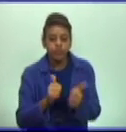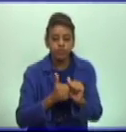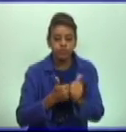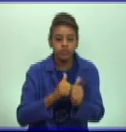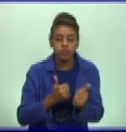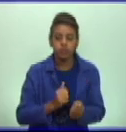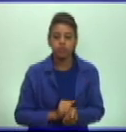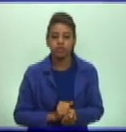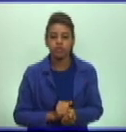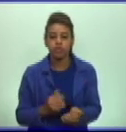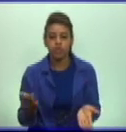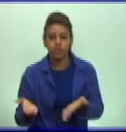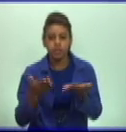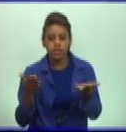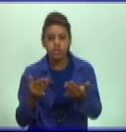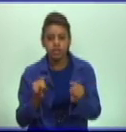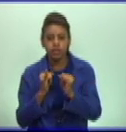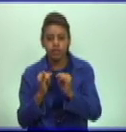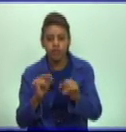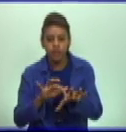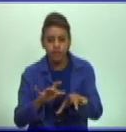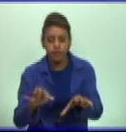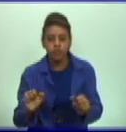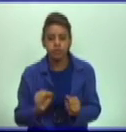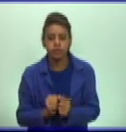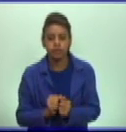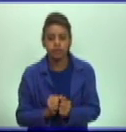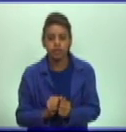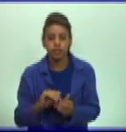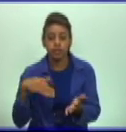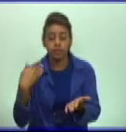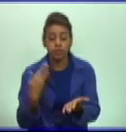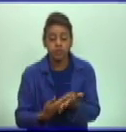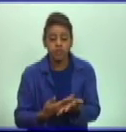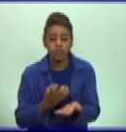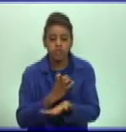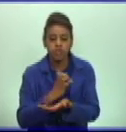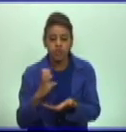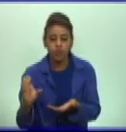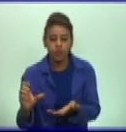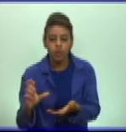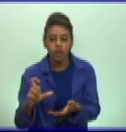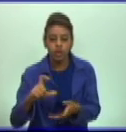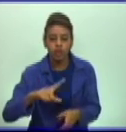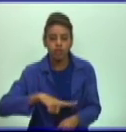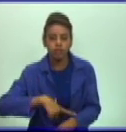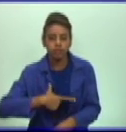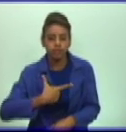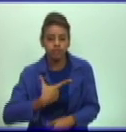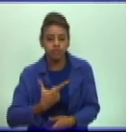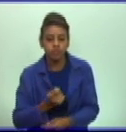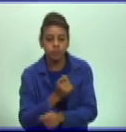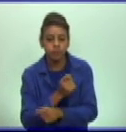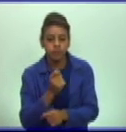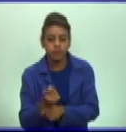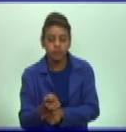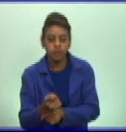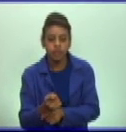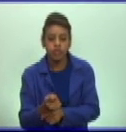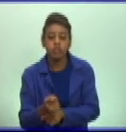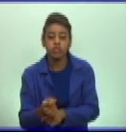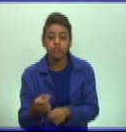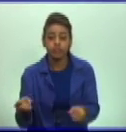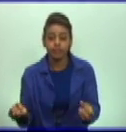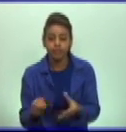Se desarrolla también la informática. Reaparecen las escuelas de instructores de arte y se crea la Brigada José